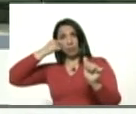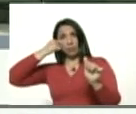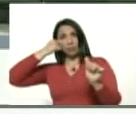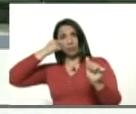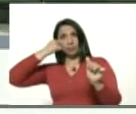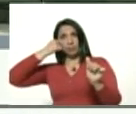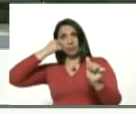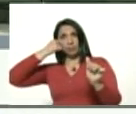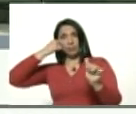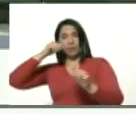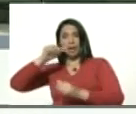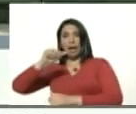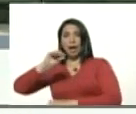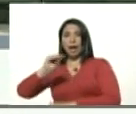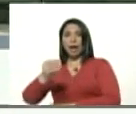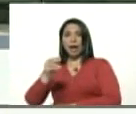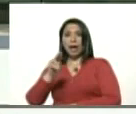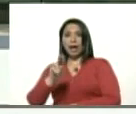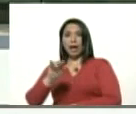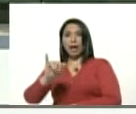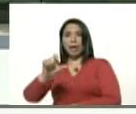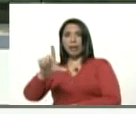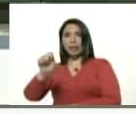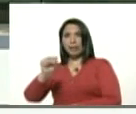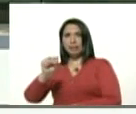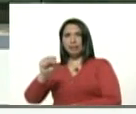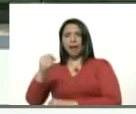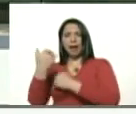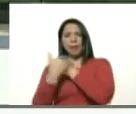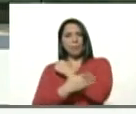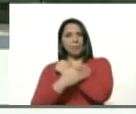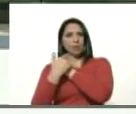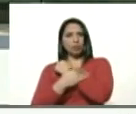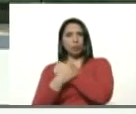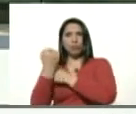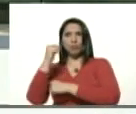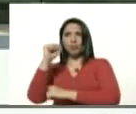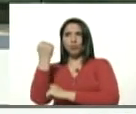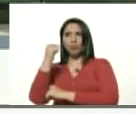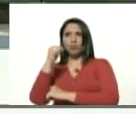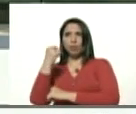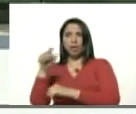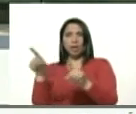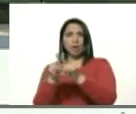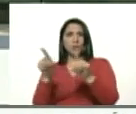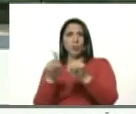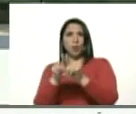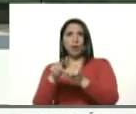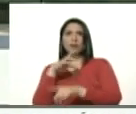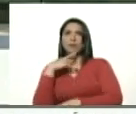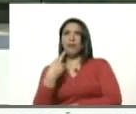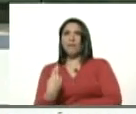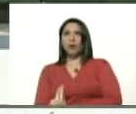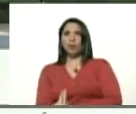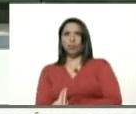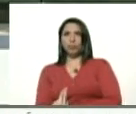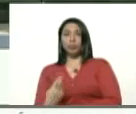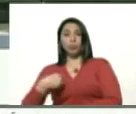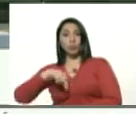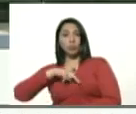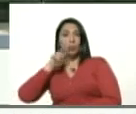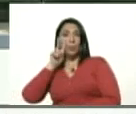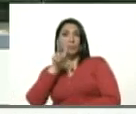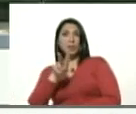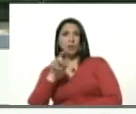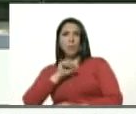Aquiles abrazó también a las muñecas de trapo como las de Reverón. Y hemos visto un